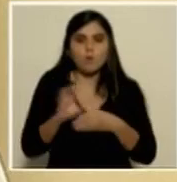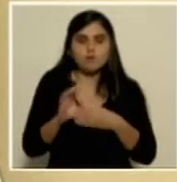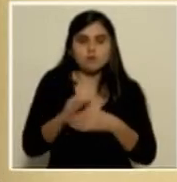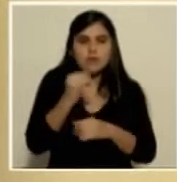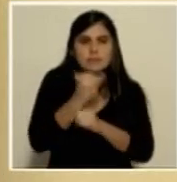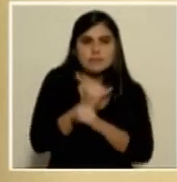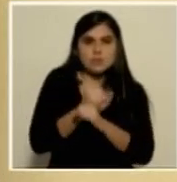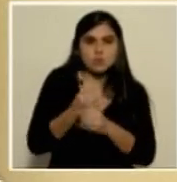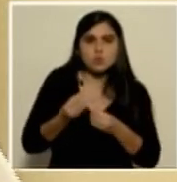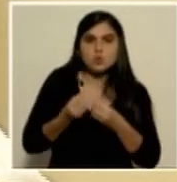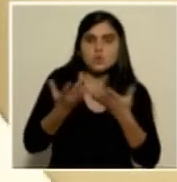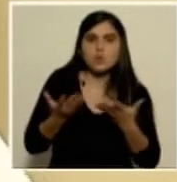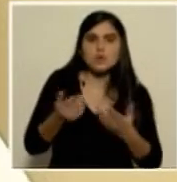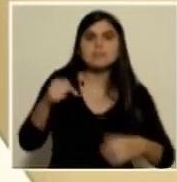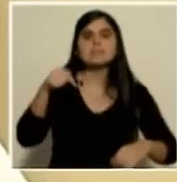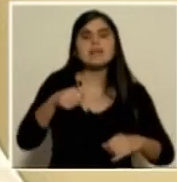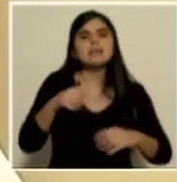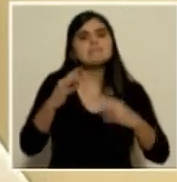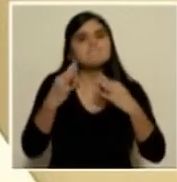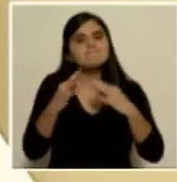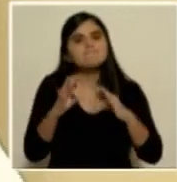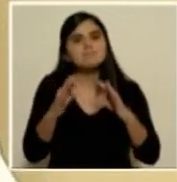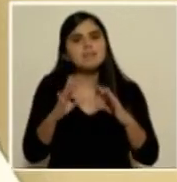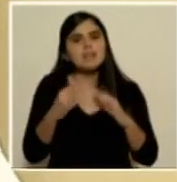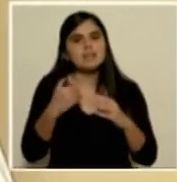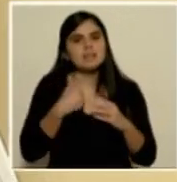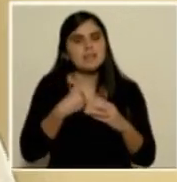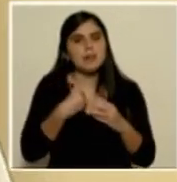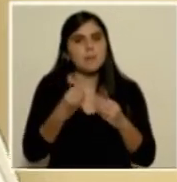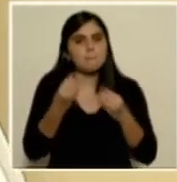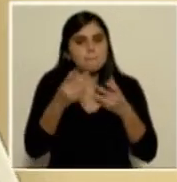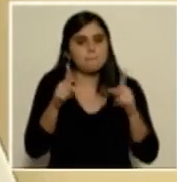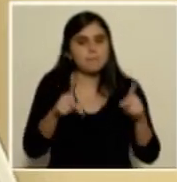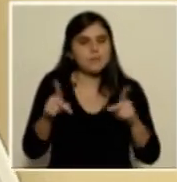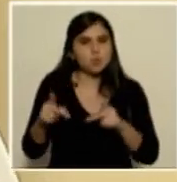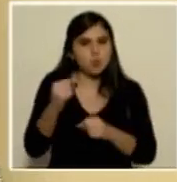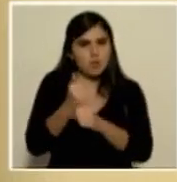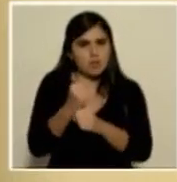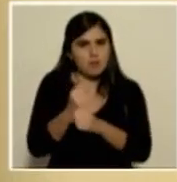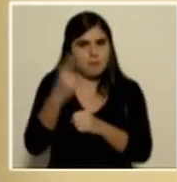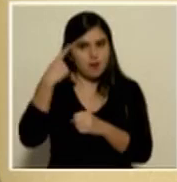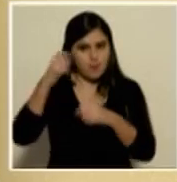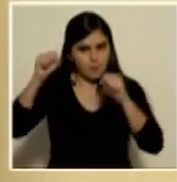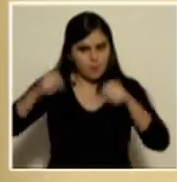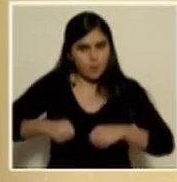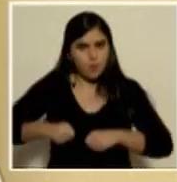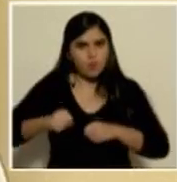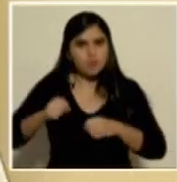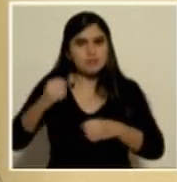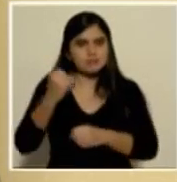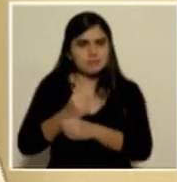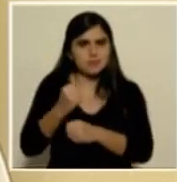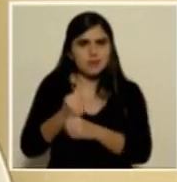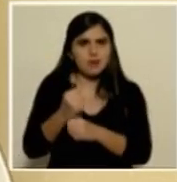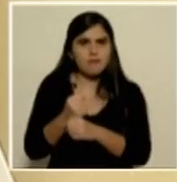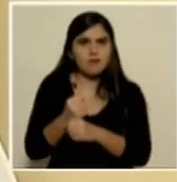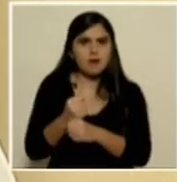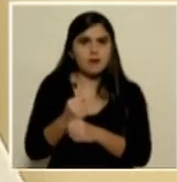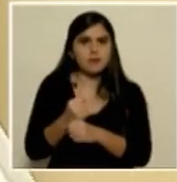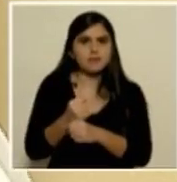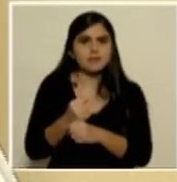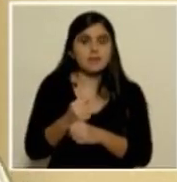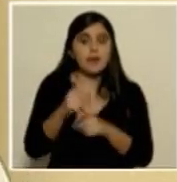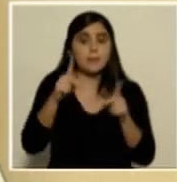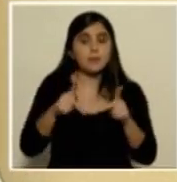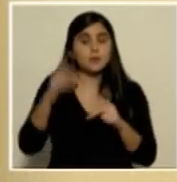ahí de lo que se trata es de poder contar con el personal suficiente para poder operar. Desde luego que las comisiones que conocen los presupuestos